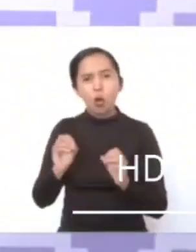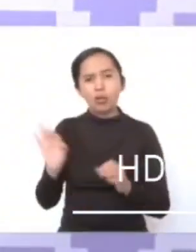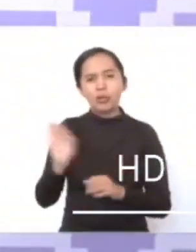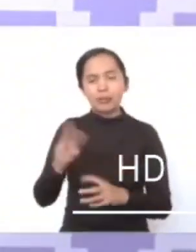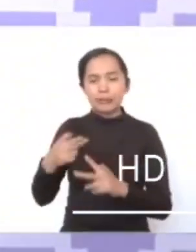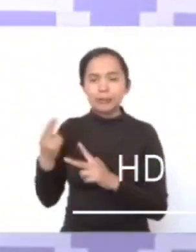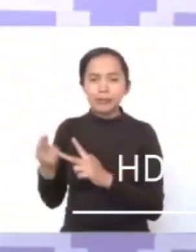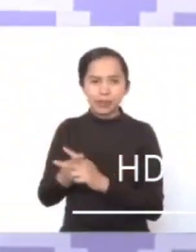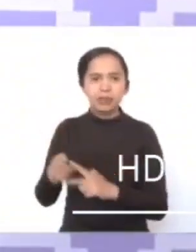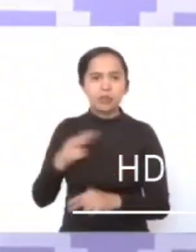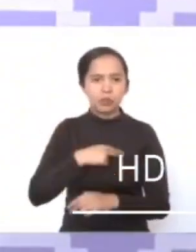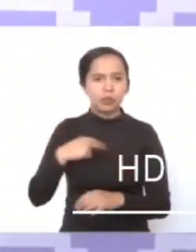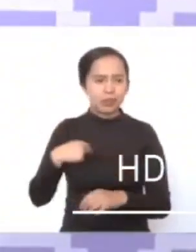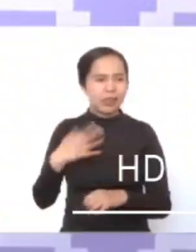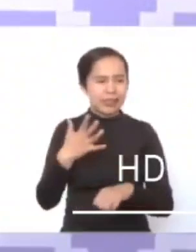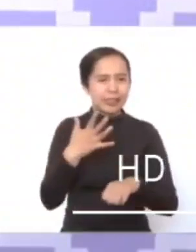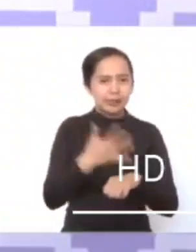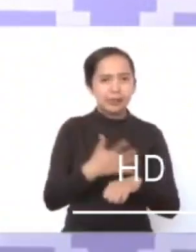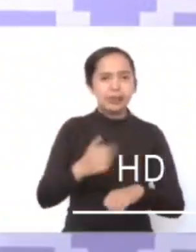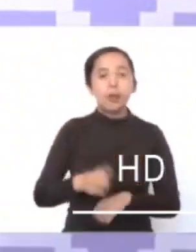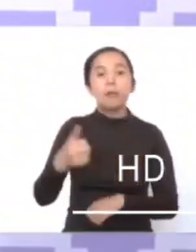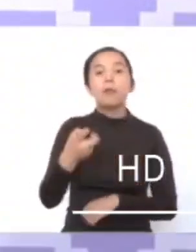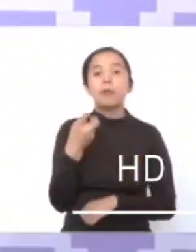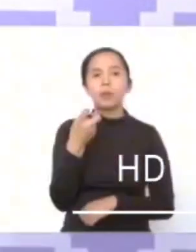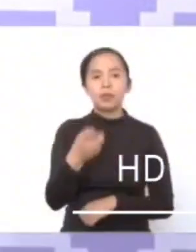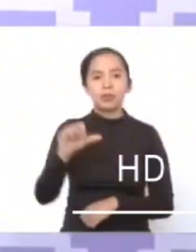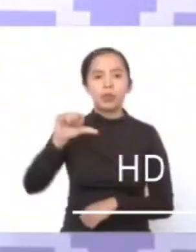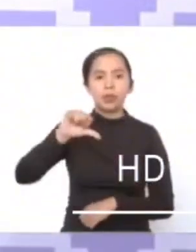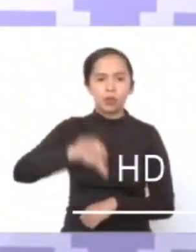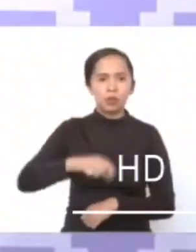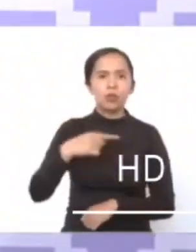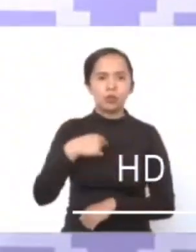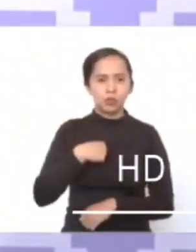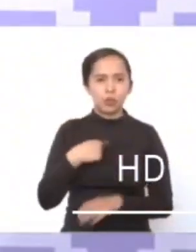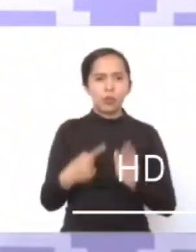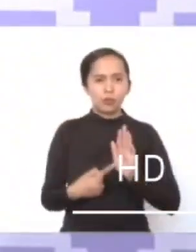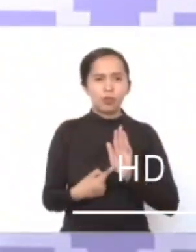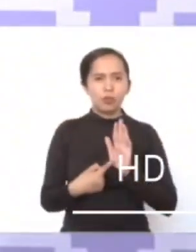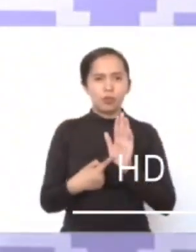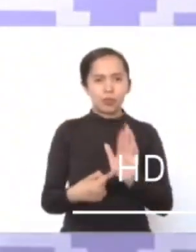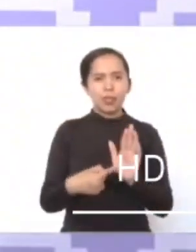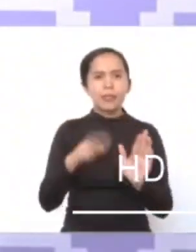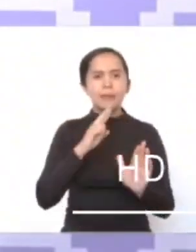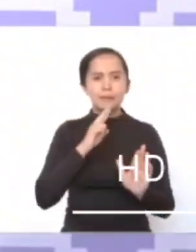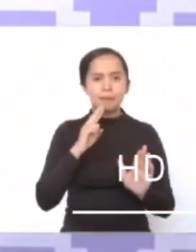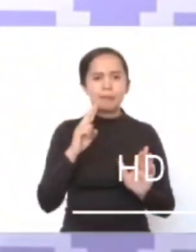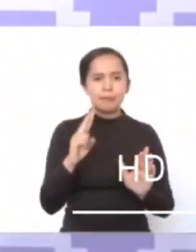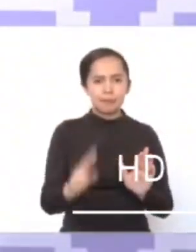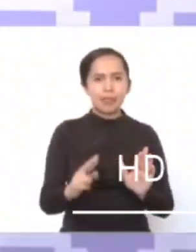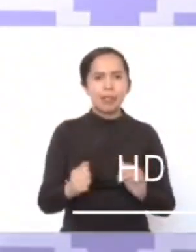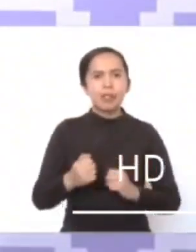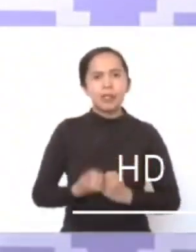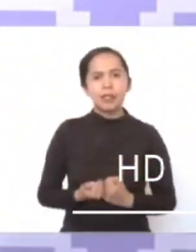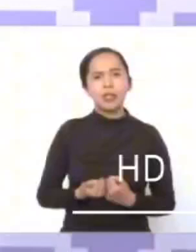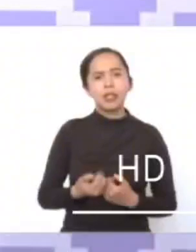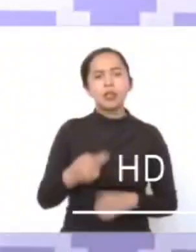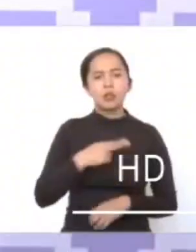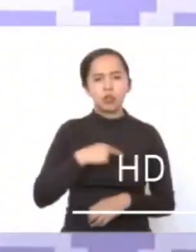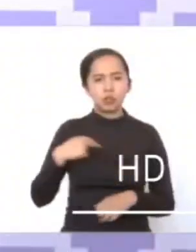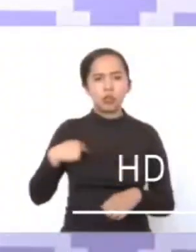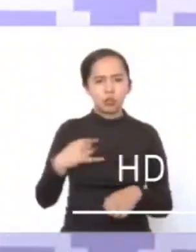vida. Es por eso que el día de hoy quiero mostrarles los resultados que hemos obtenido por medio